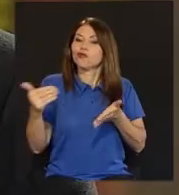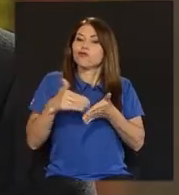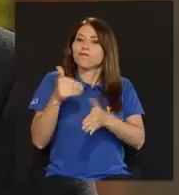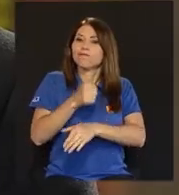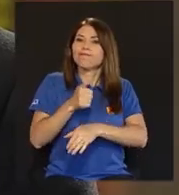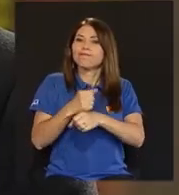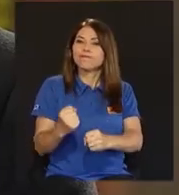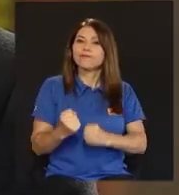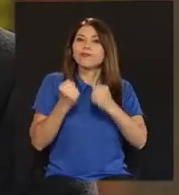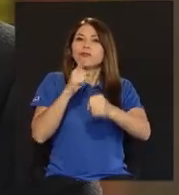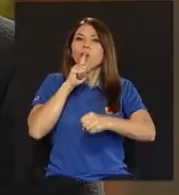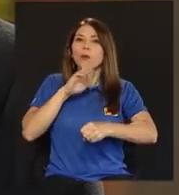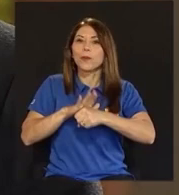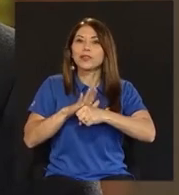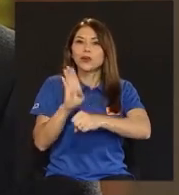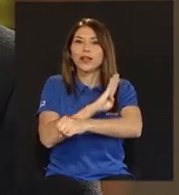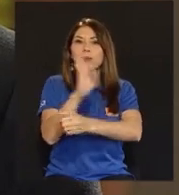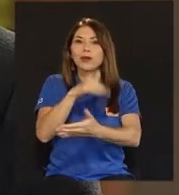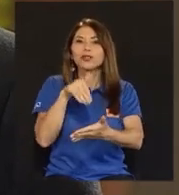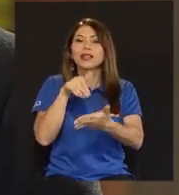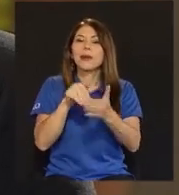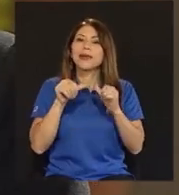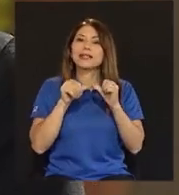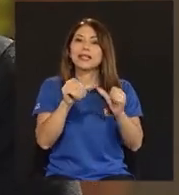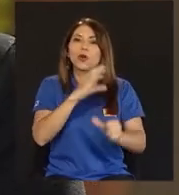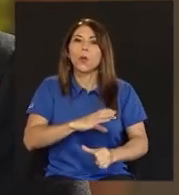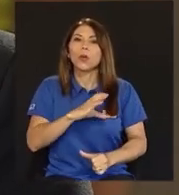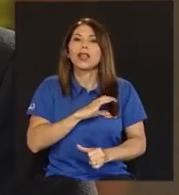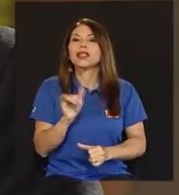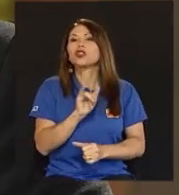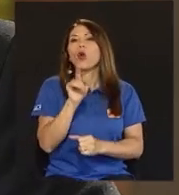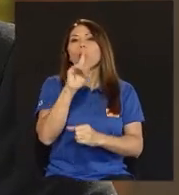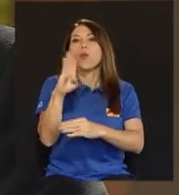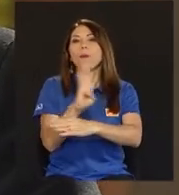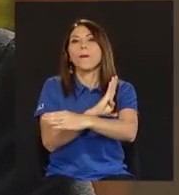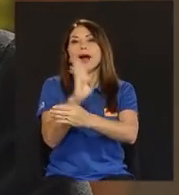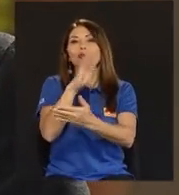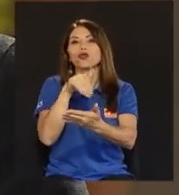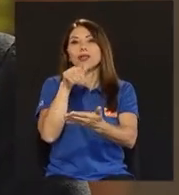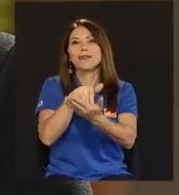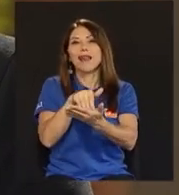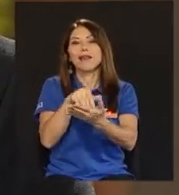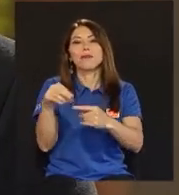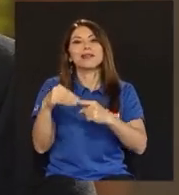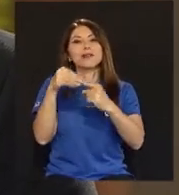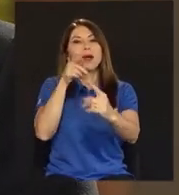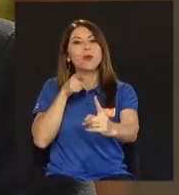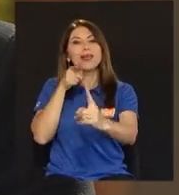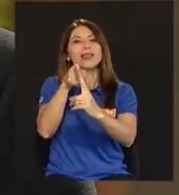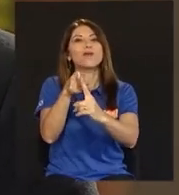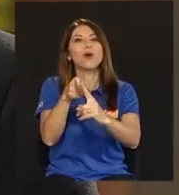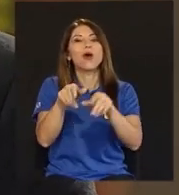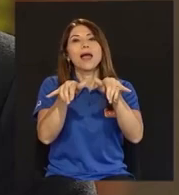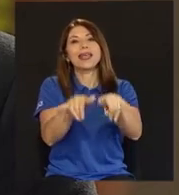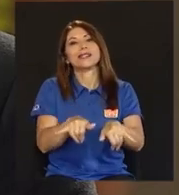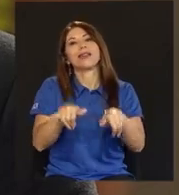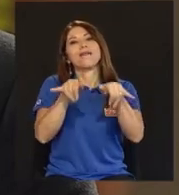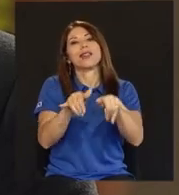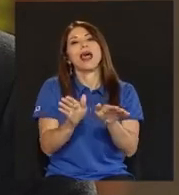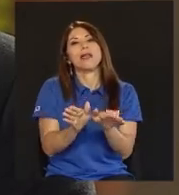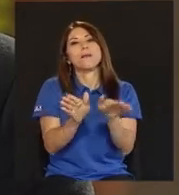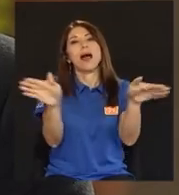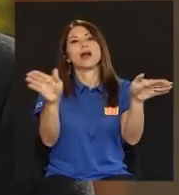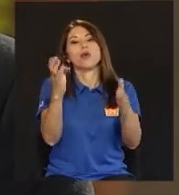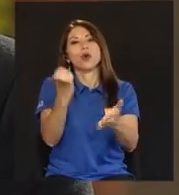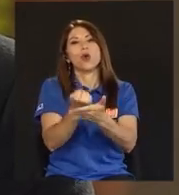reafirma el compromiso de que el Banco Central se va a seguir comportando como un banco central cuyo principal objetivo es la estabilidad macroeconómica. ¿Y por qué